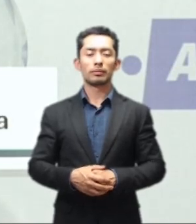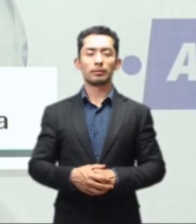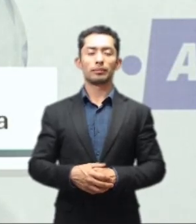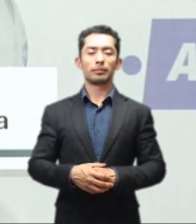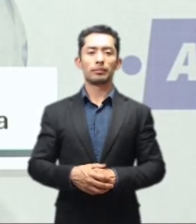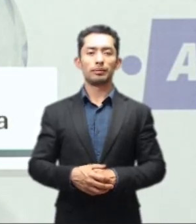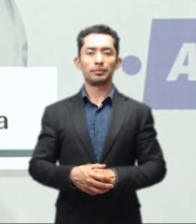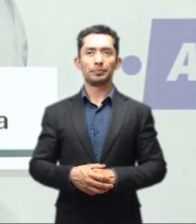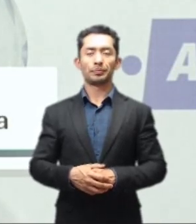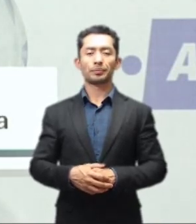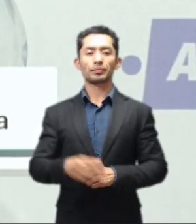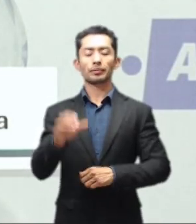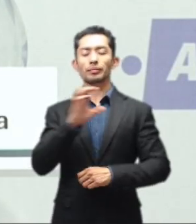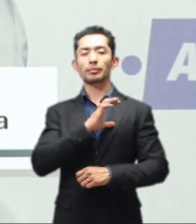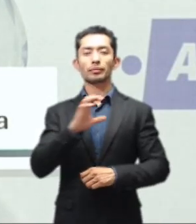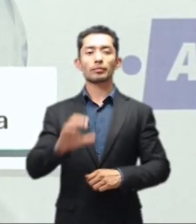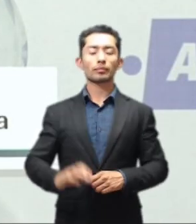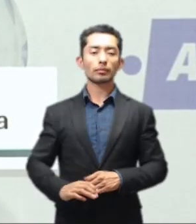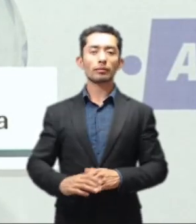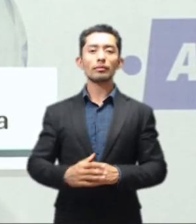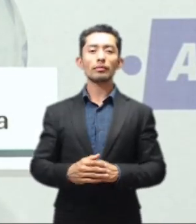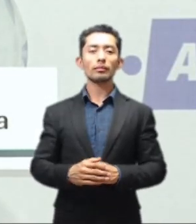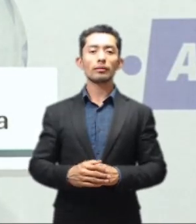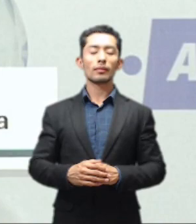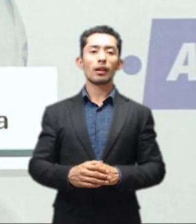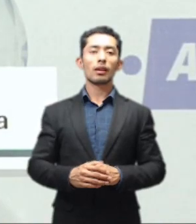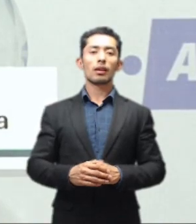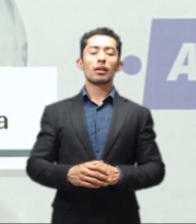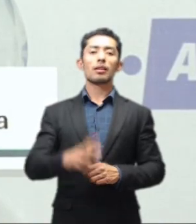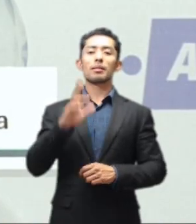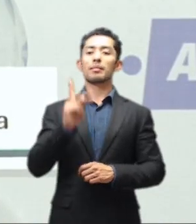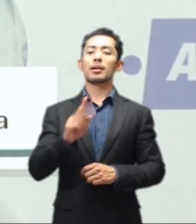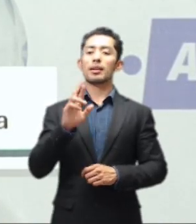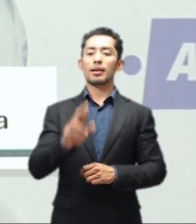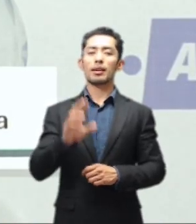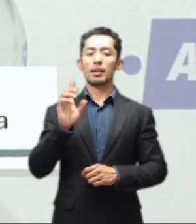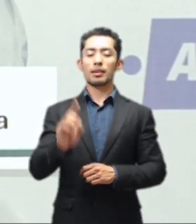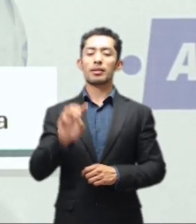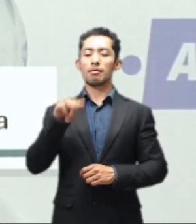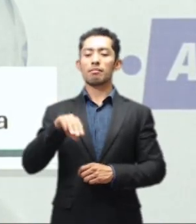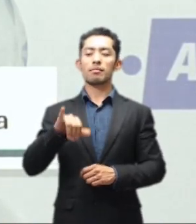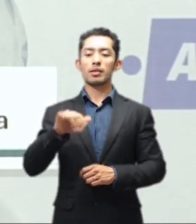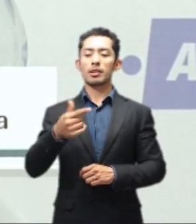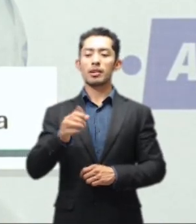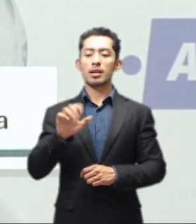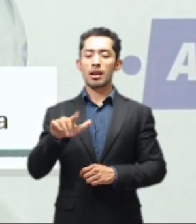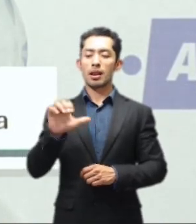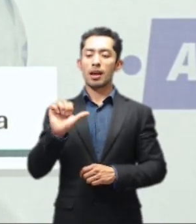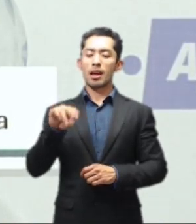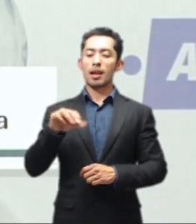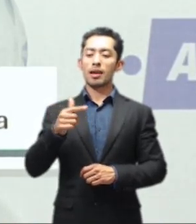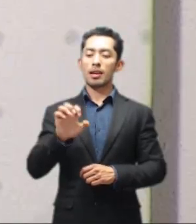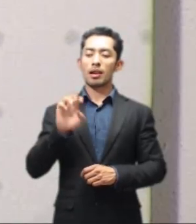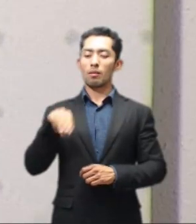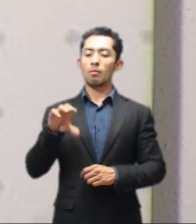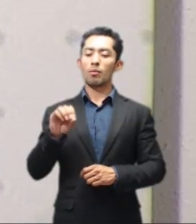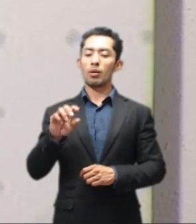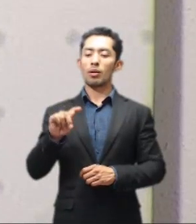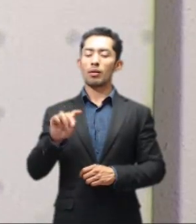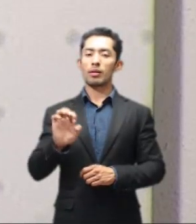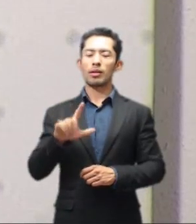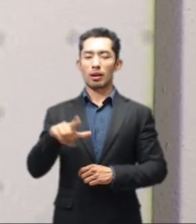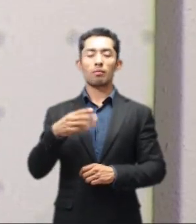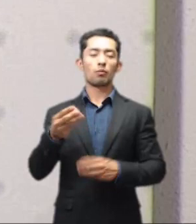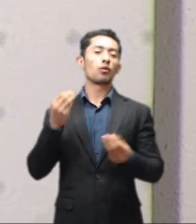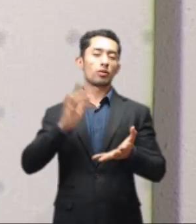asigne candidato del partido de la Revolución democrática Miguel Ángel Montiel adelante